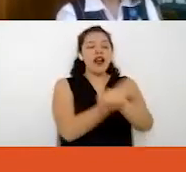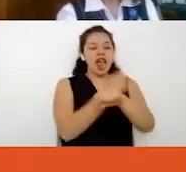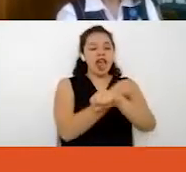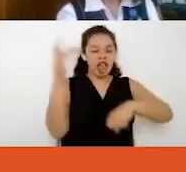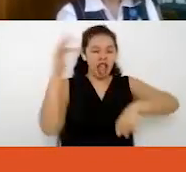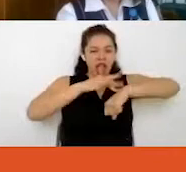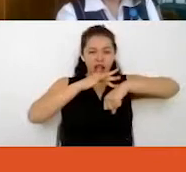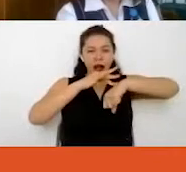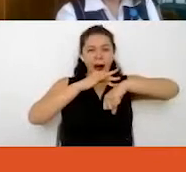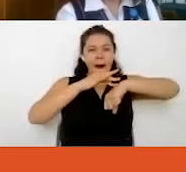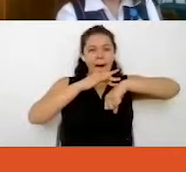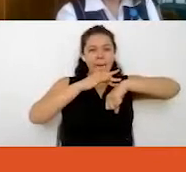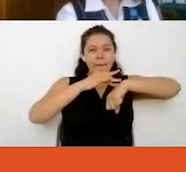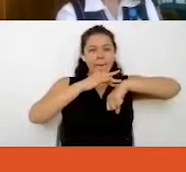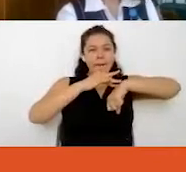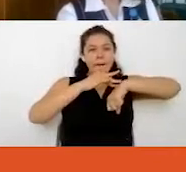cual mi piel tiene contacto con la sangre.